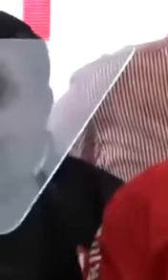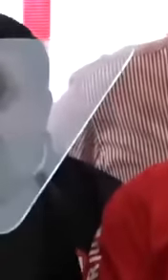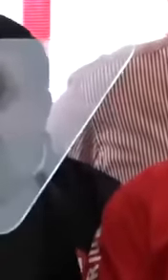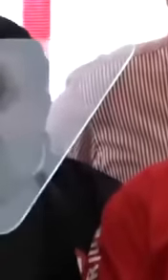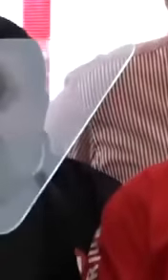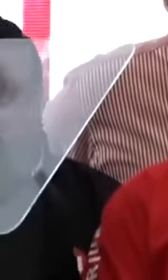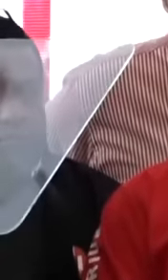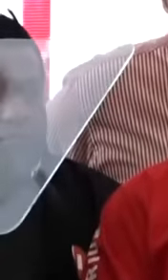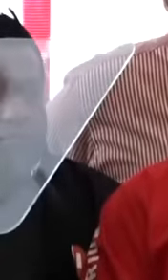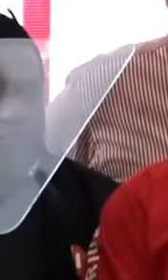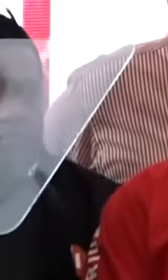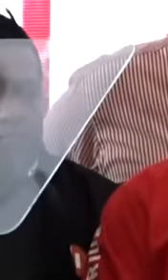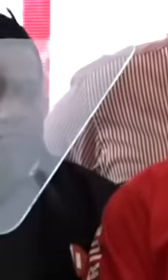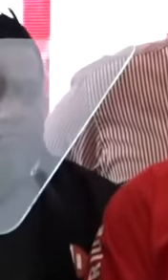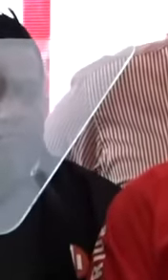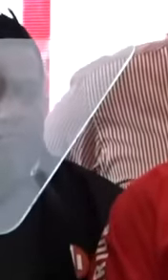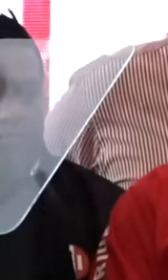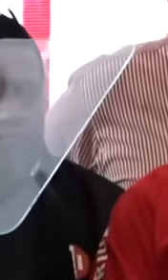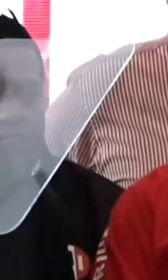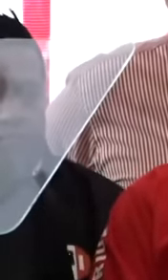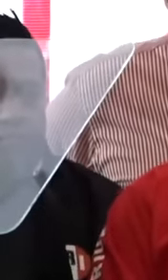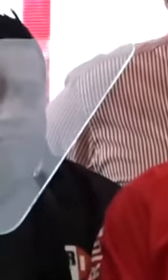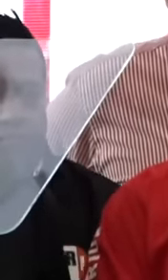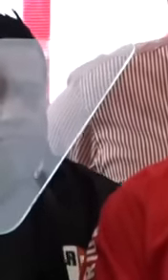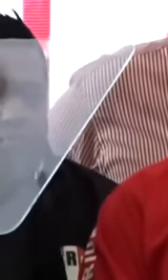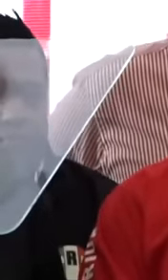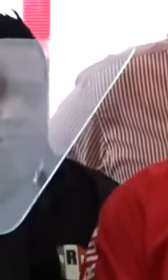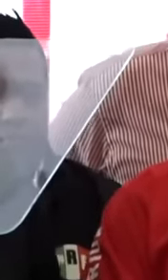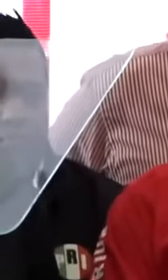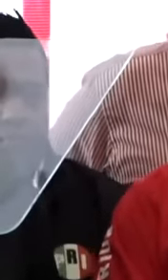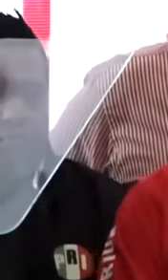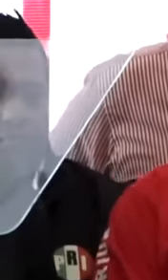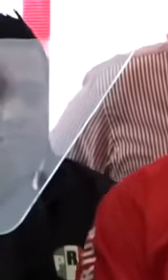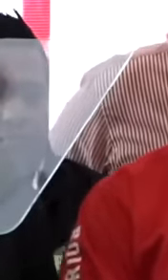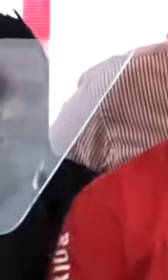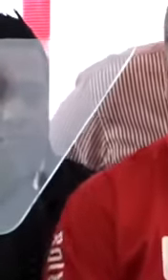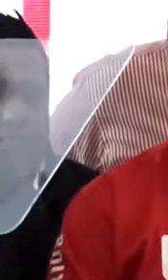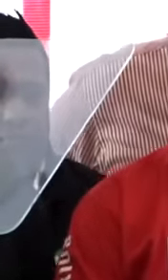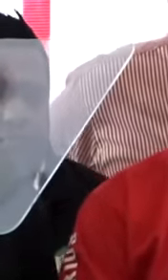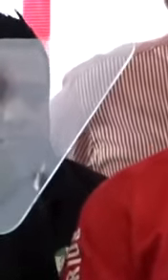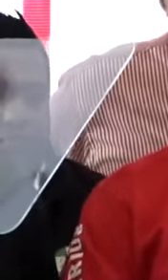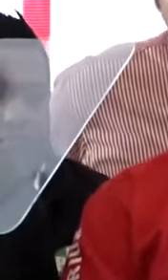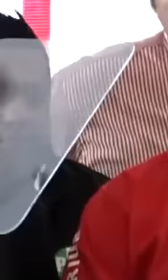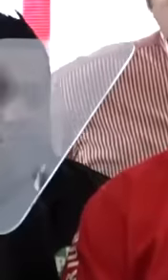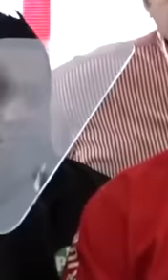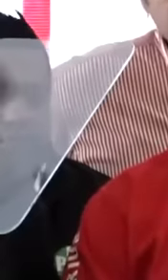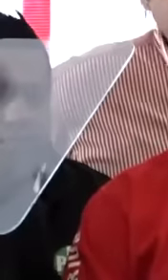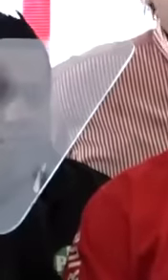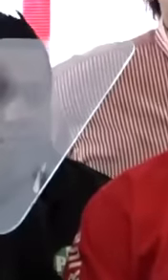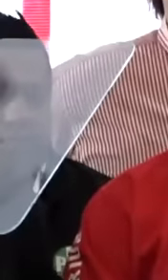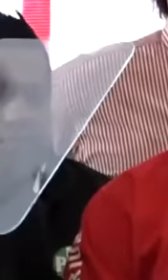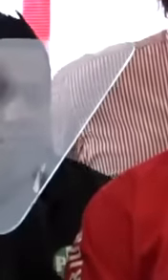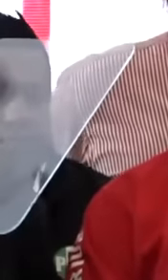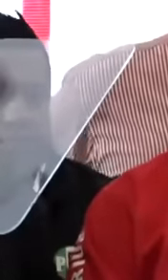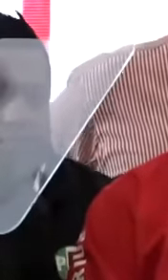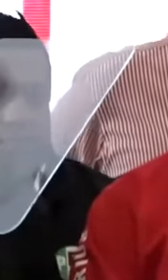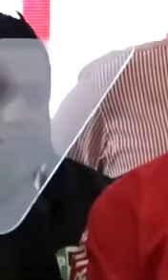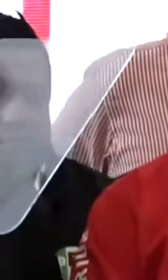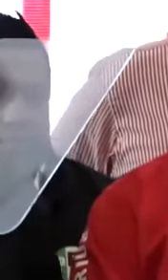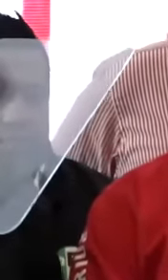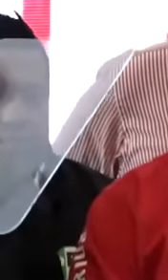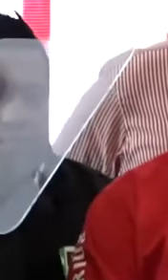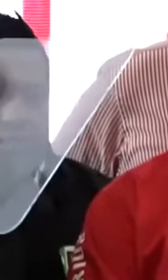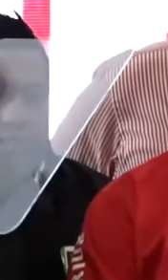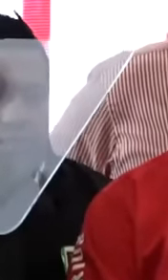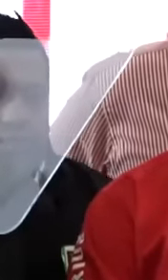nuestro país. Sin duda, es un gran hito histórico que nuestro país vaya a tener a su primera